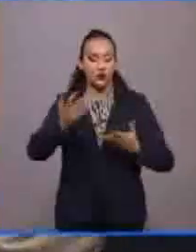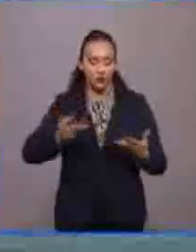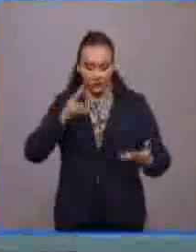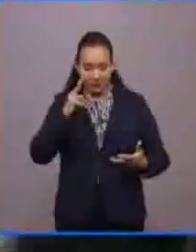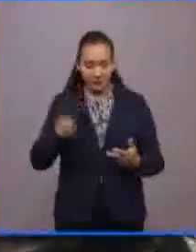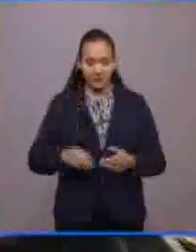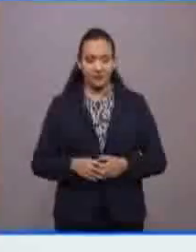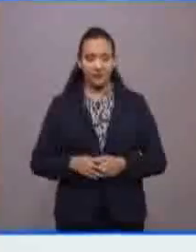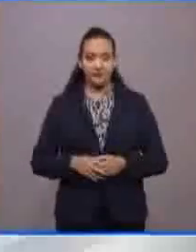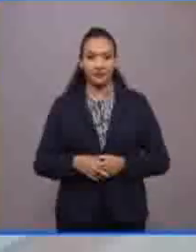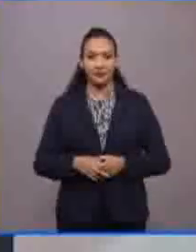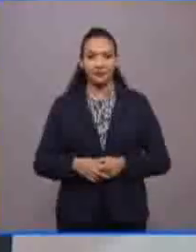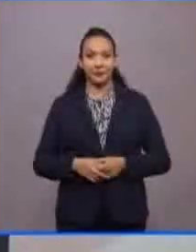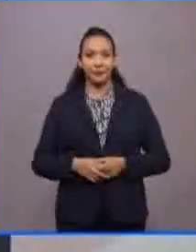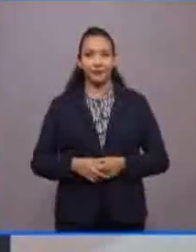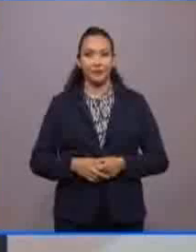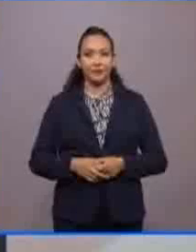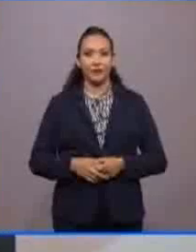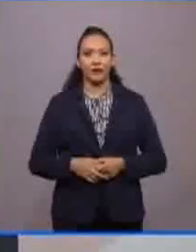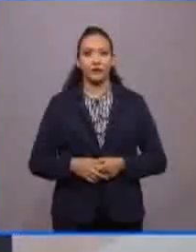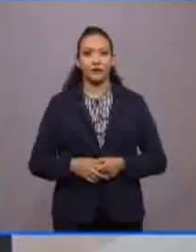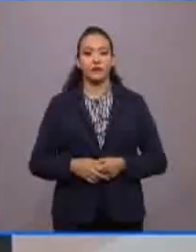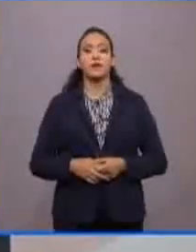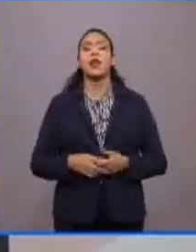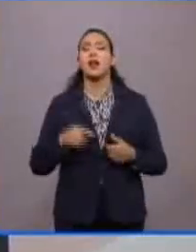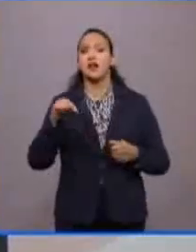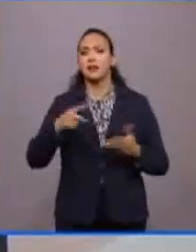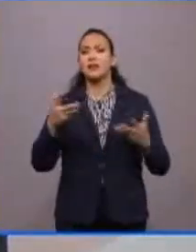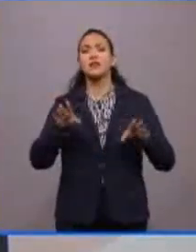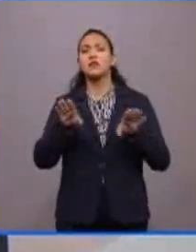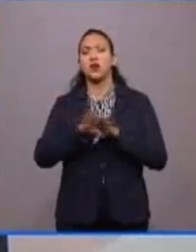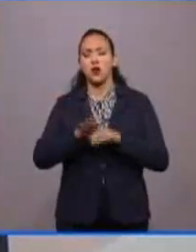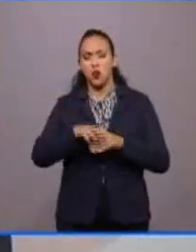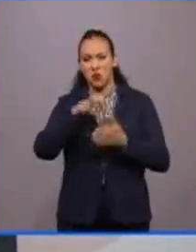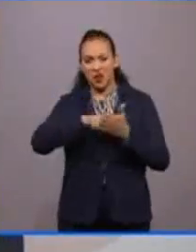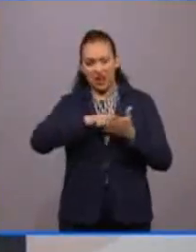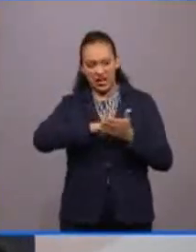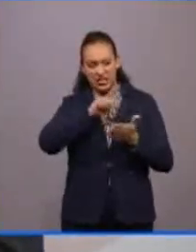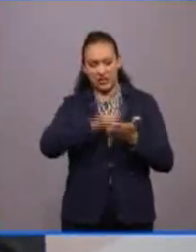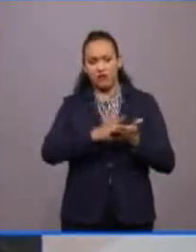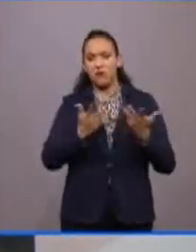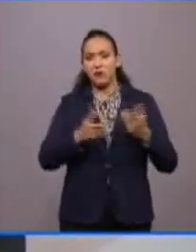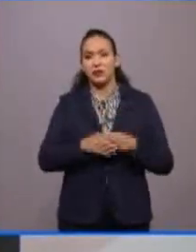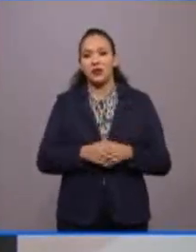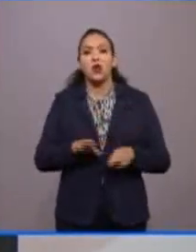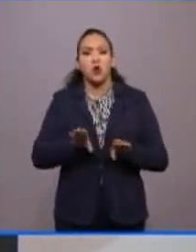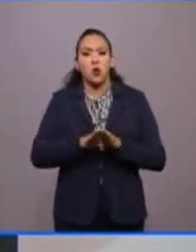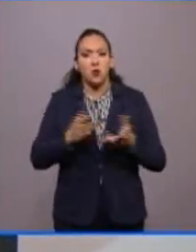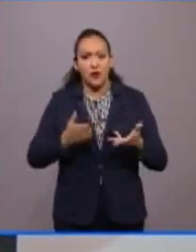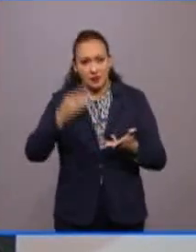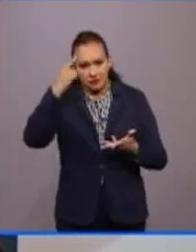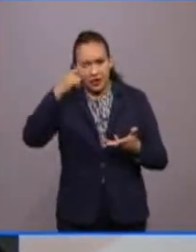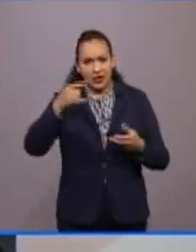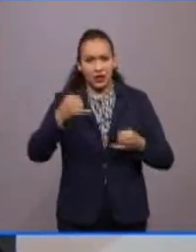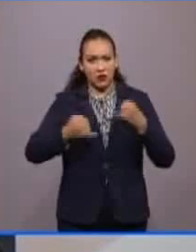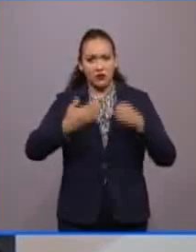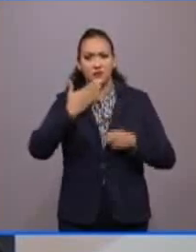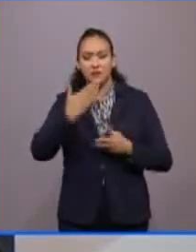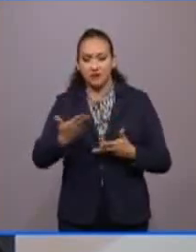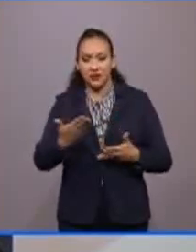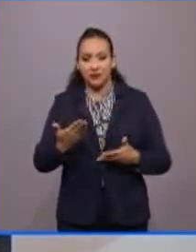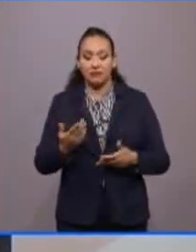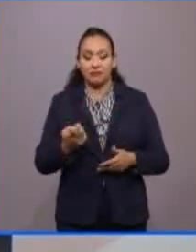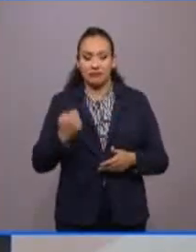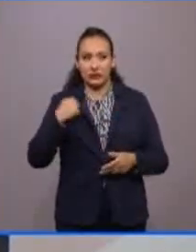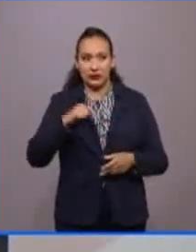juzgadoras. Cómo está implementada la reforma judicial sin tocar a los otros operadores de justicia, pues ya nos pone una